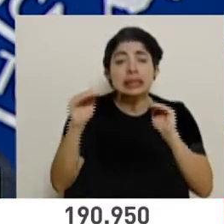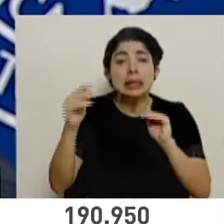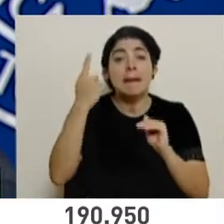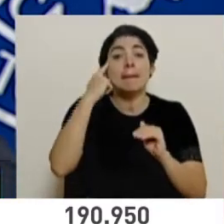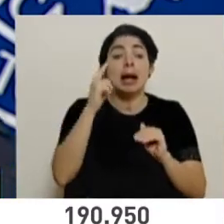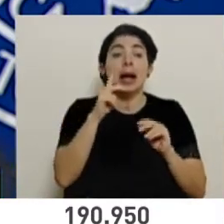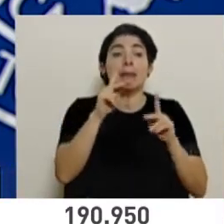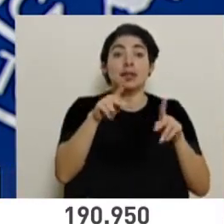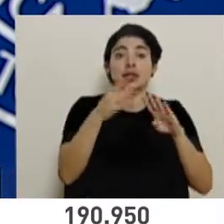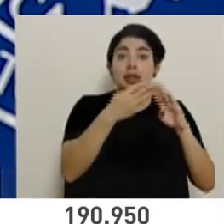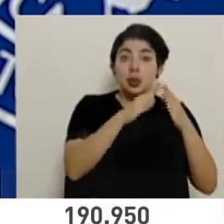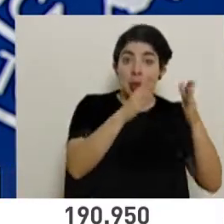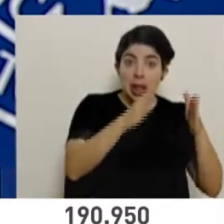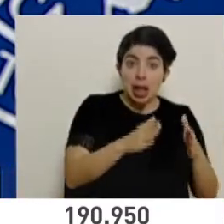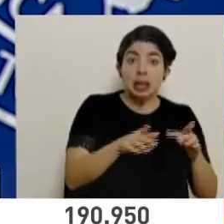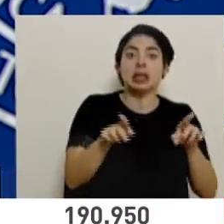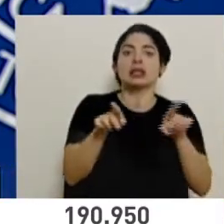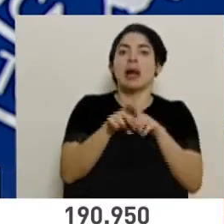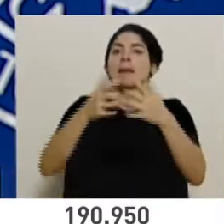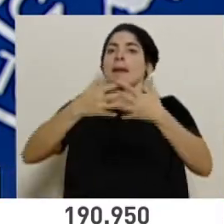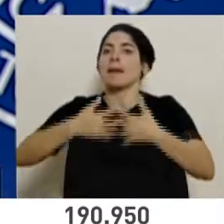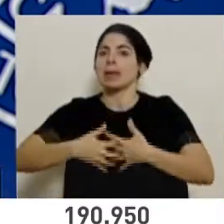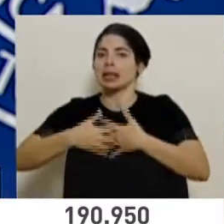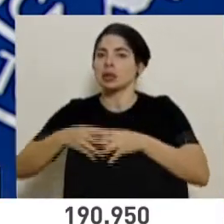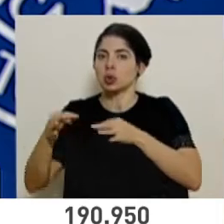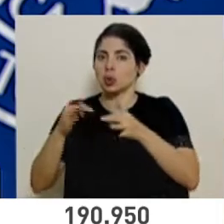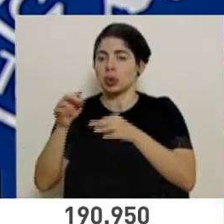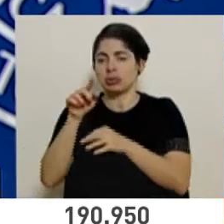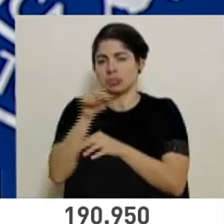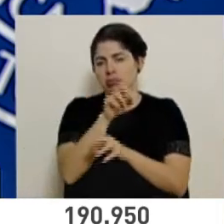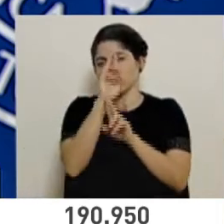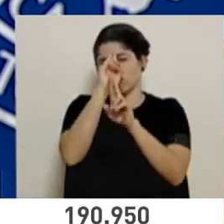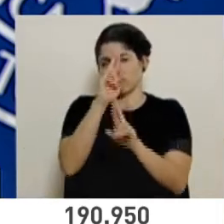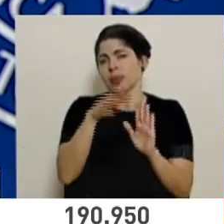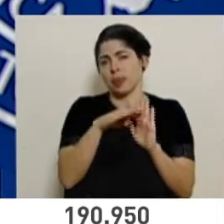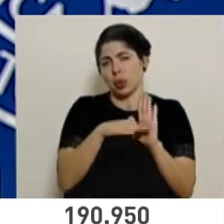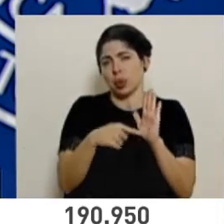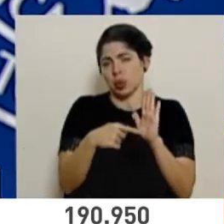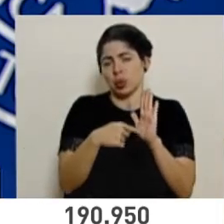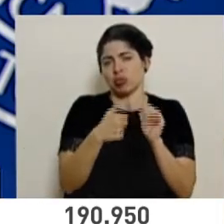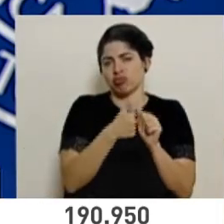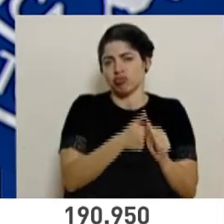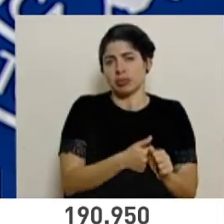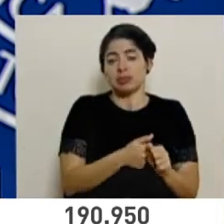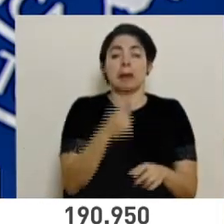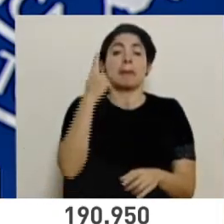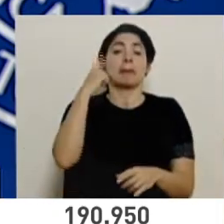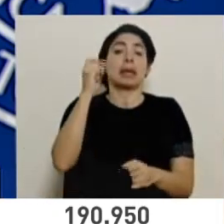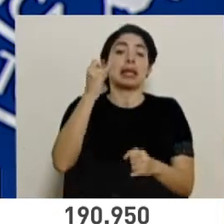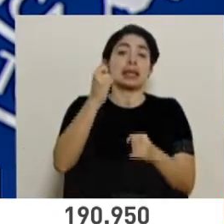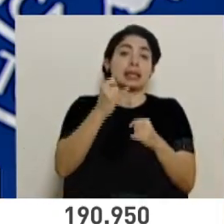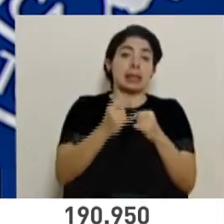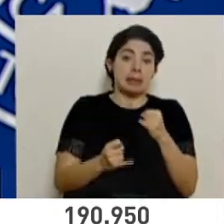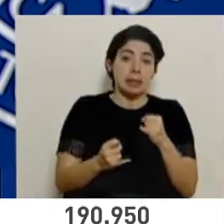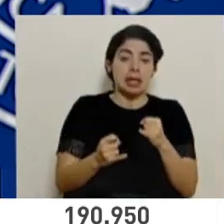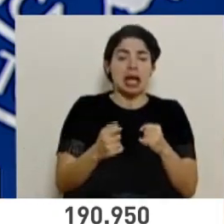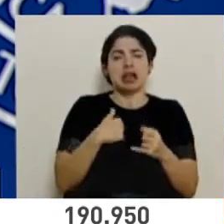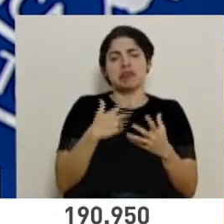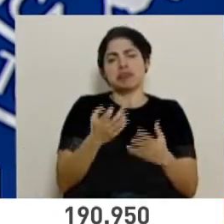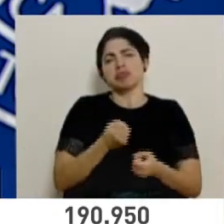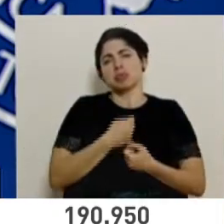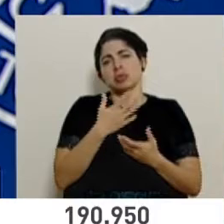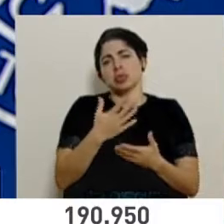los ciudadanos y para las empresas turísticas para que respeten al máximo los protocolos. Y yo quiero terminar también expresando